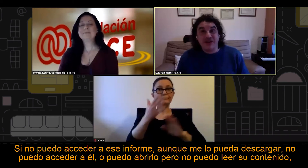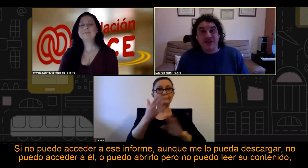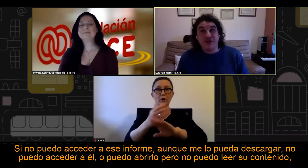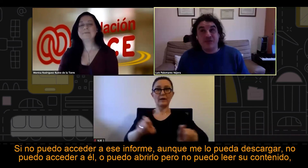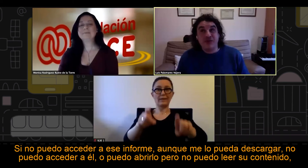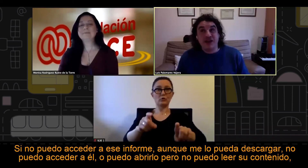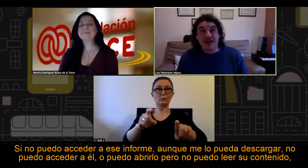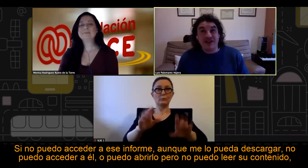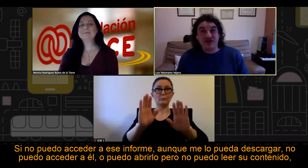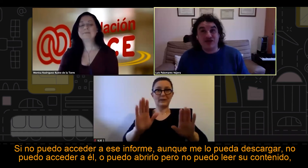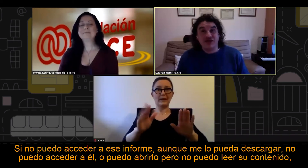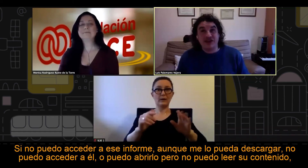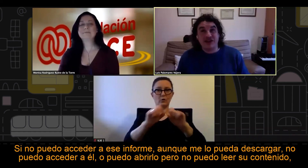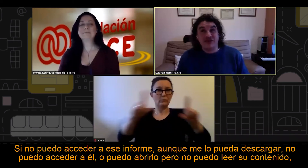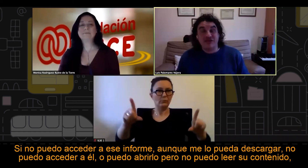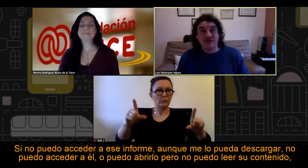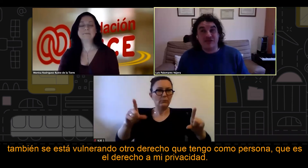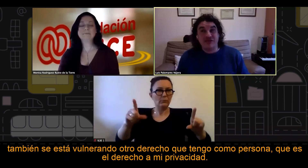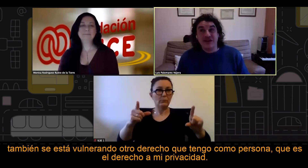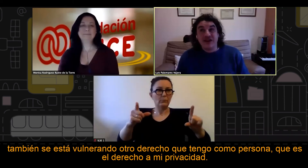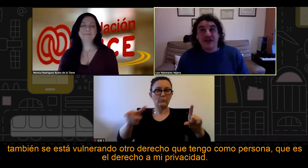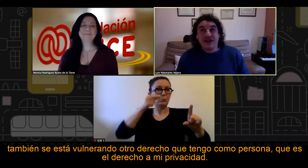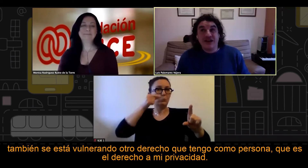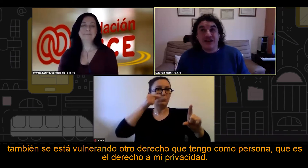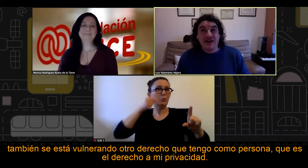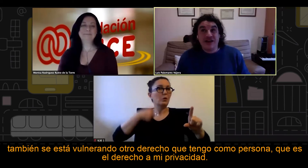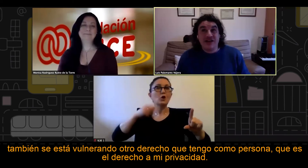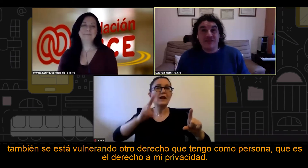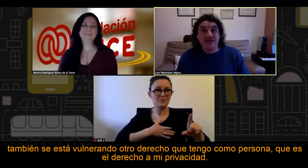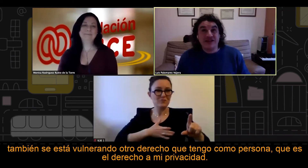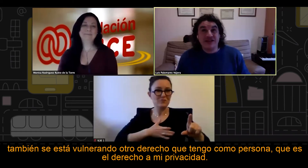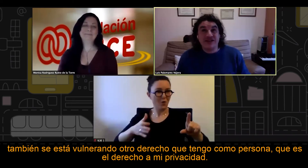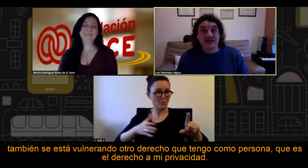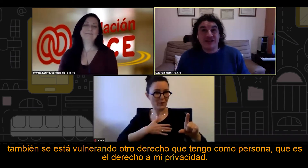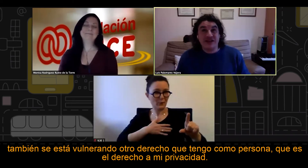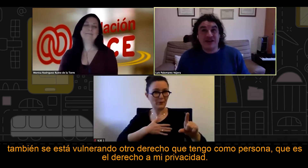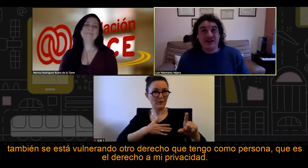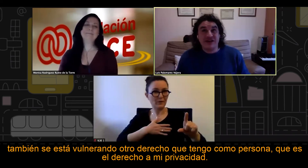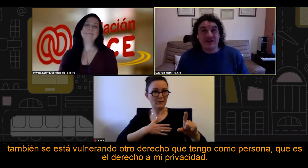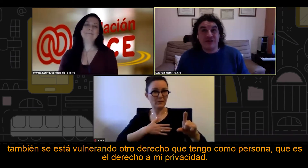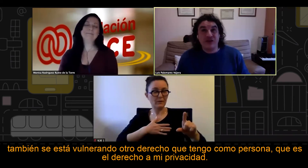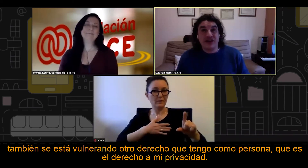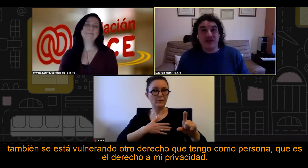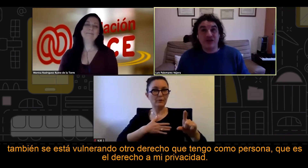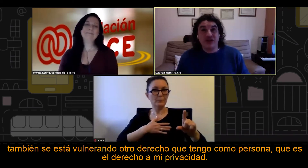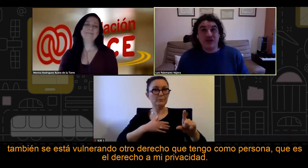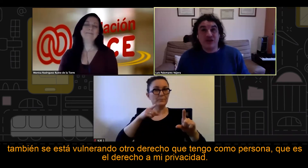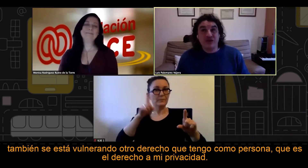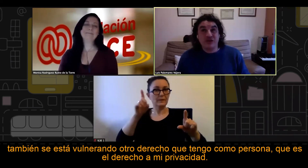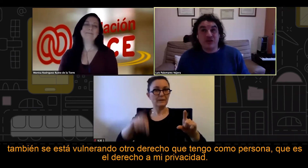no puedo leer su contenido, ¿vale? También se está